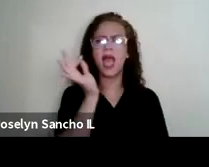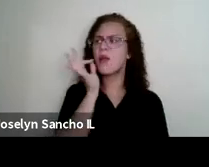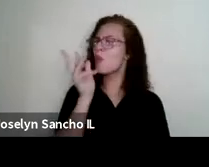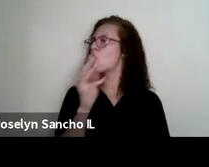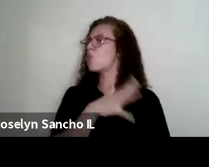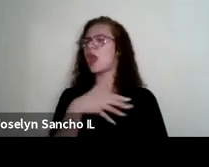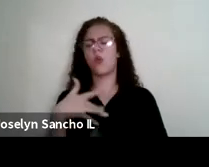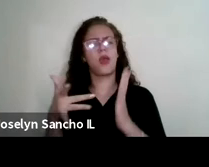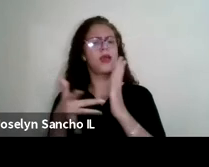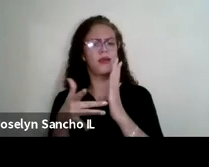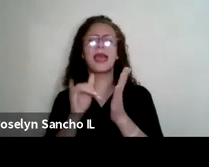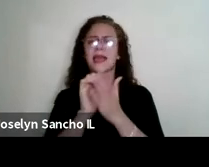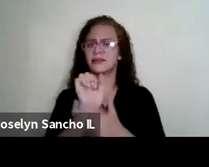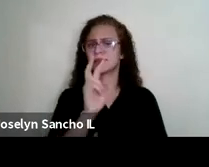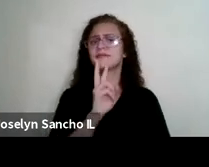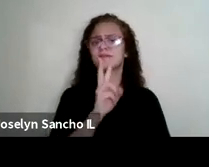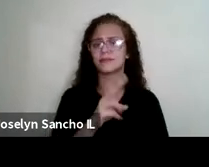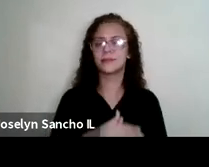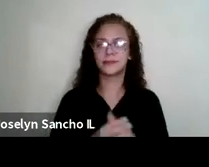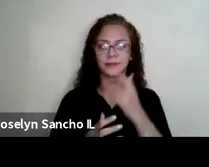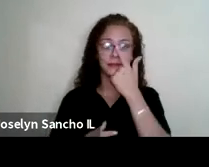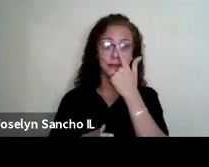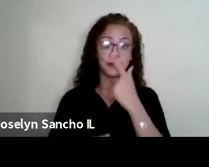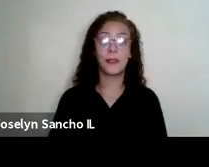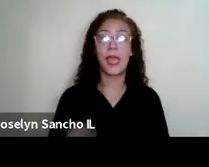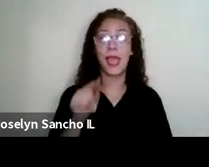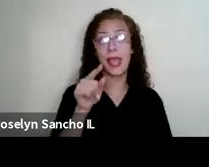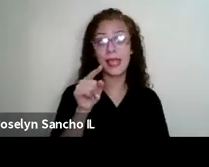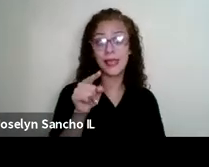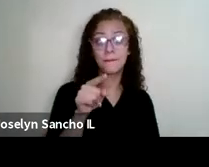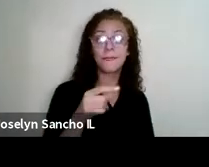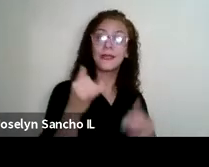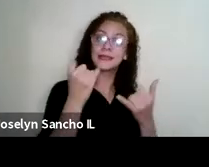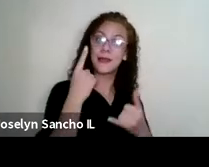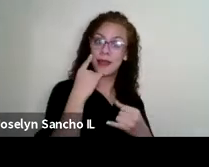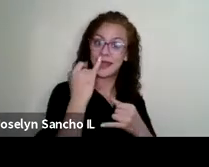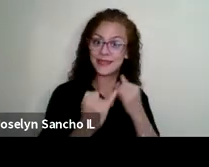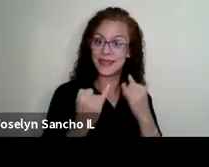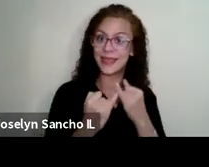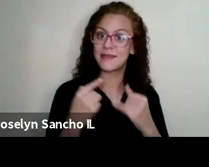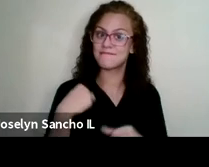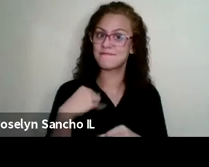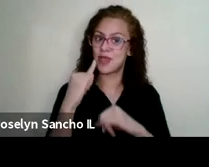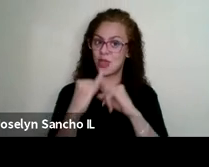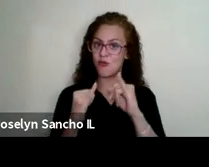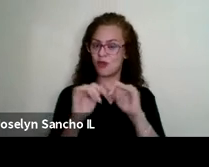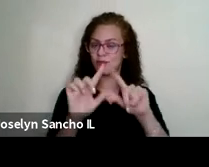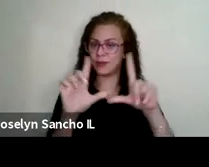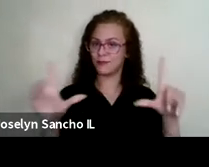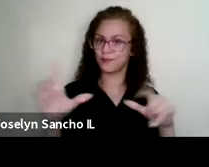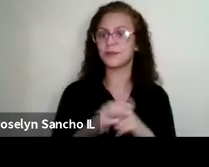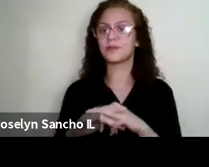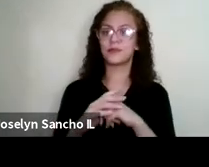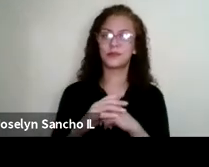les gusta la tecnología. Aquí, ya para cerrar, esta es mi última filmina.